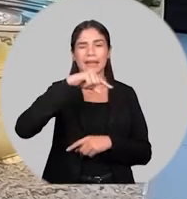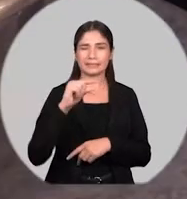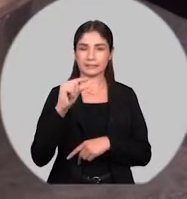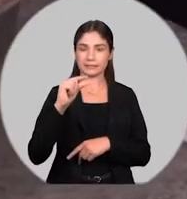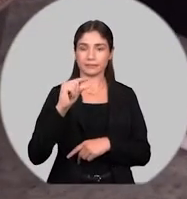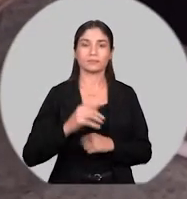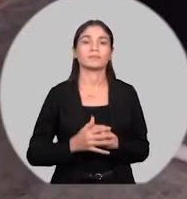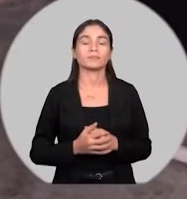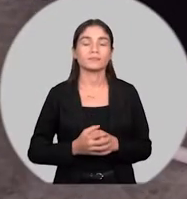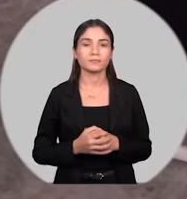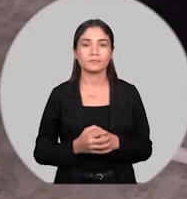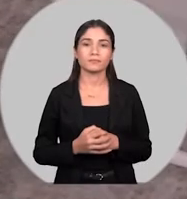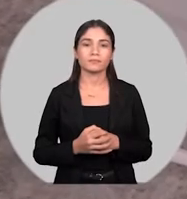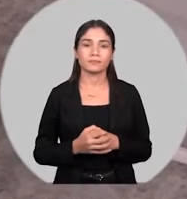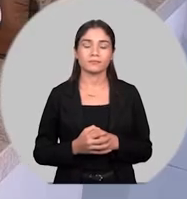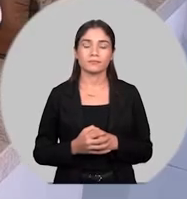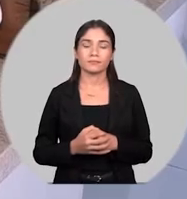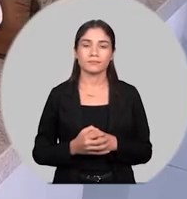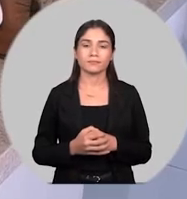pizquita de sal.